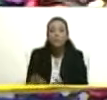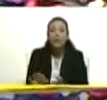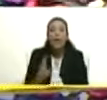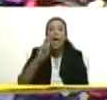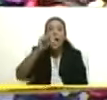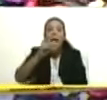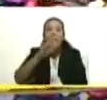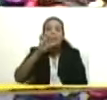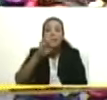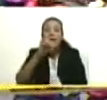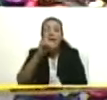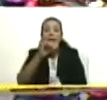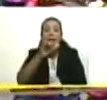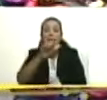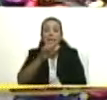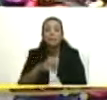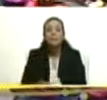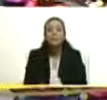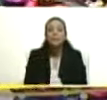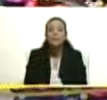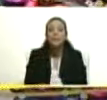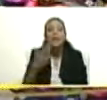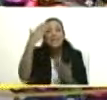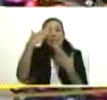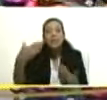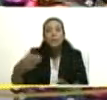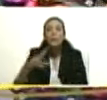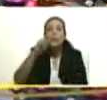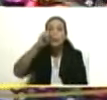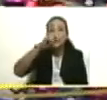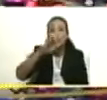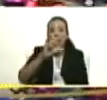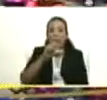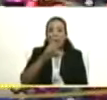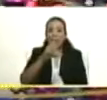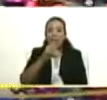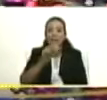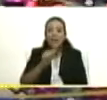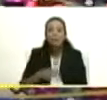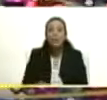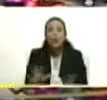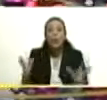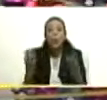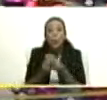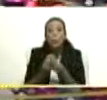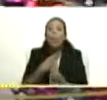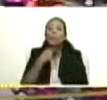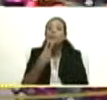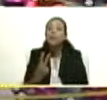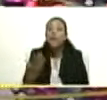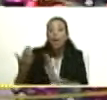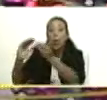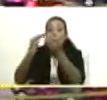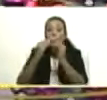Neida Leonor Viana. Neida, mi saludo. Allá están junto a su vocera